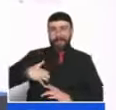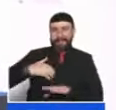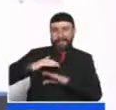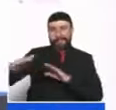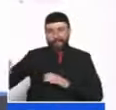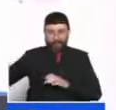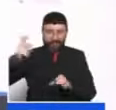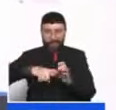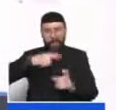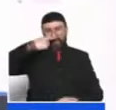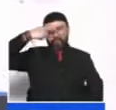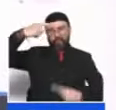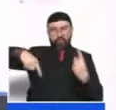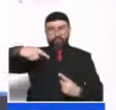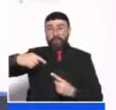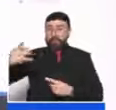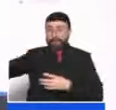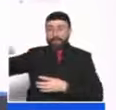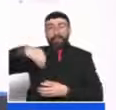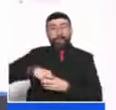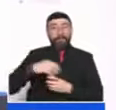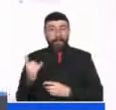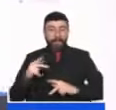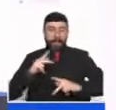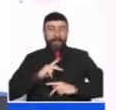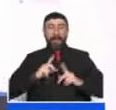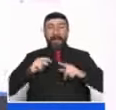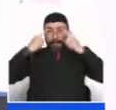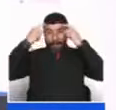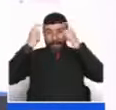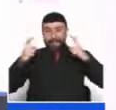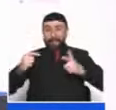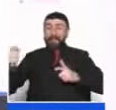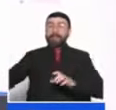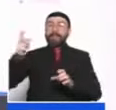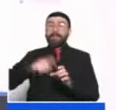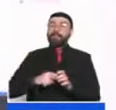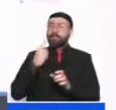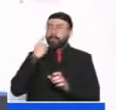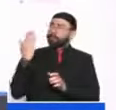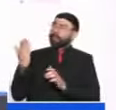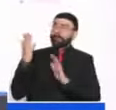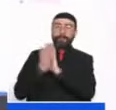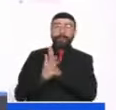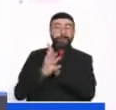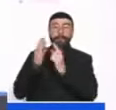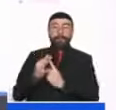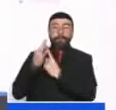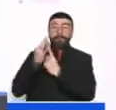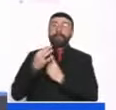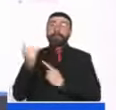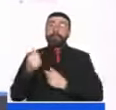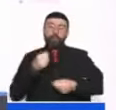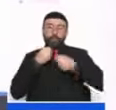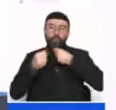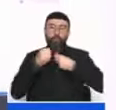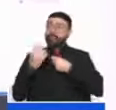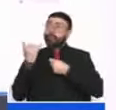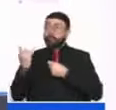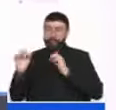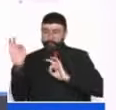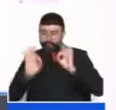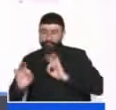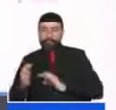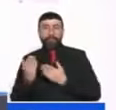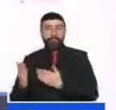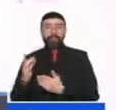de honor, con toda su oferta, tanto de privados como oficiales. Veamos el informe en exclusiva para nuestro noticiero que nos ha preparado